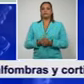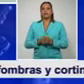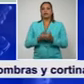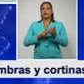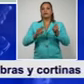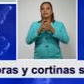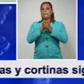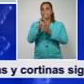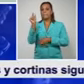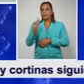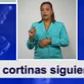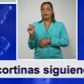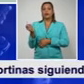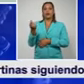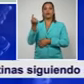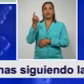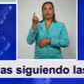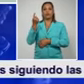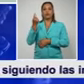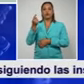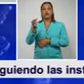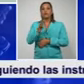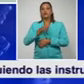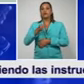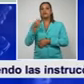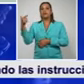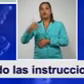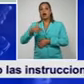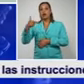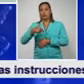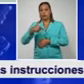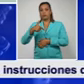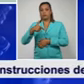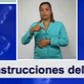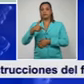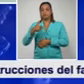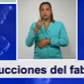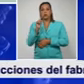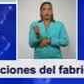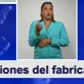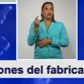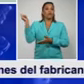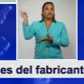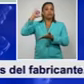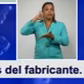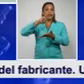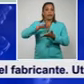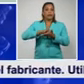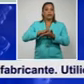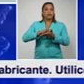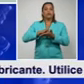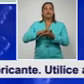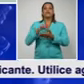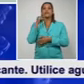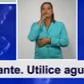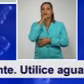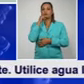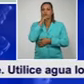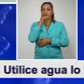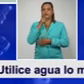del municipio Jaruco, un viajero cubano procedente de Rusia.